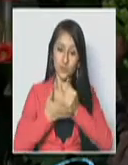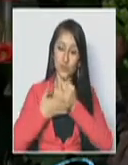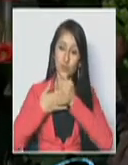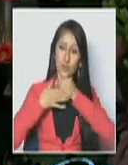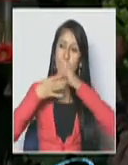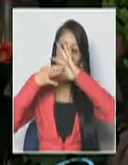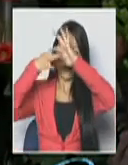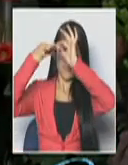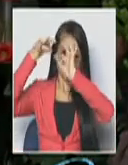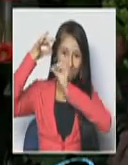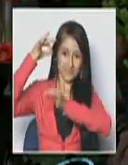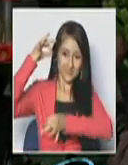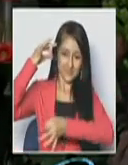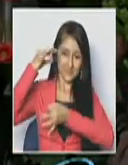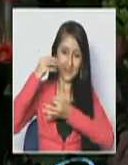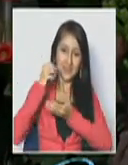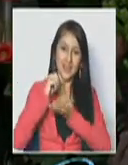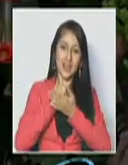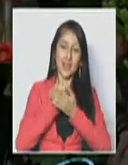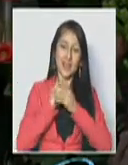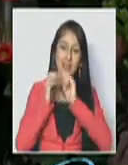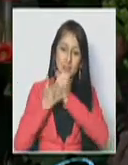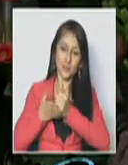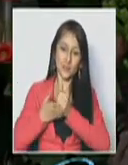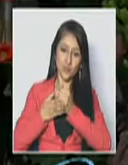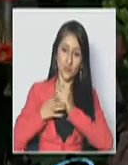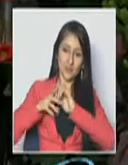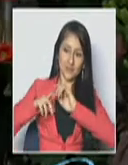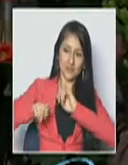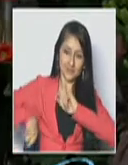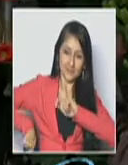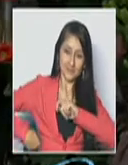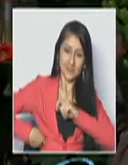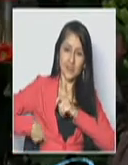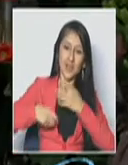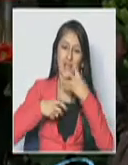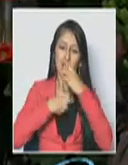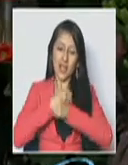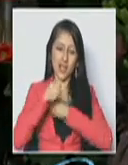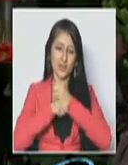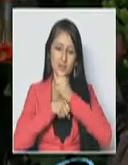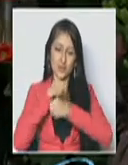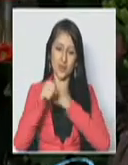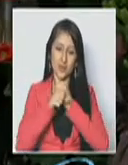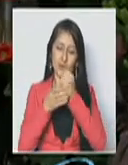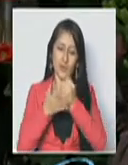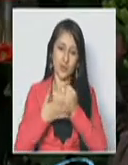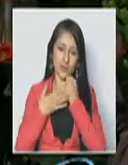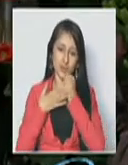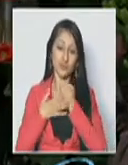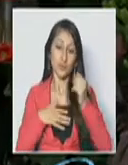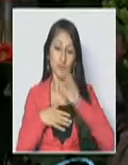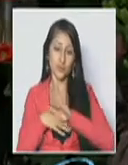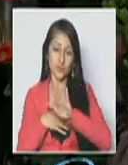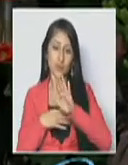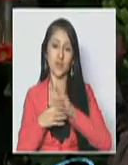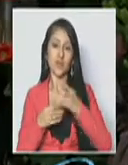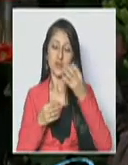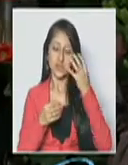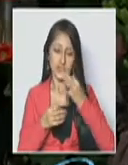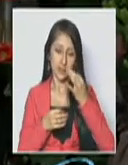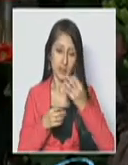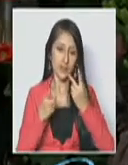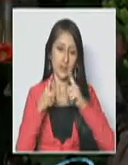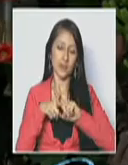droguerías y tienden a turistas que la bolsa de los enemas dura muchos años tiene la manguerita y las cánulas y ustedes se hacen los